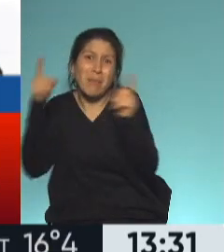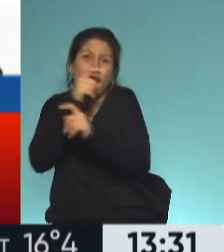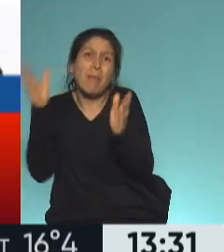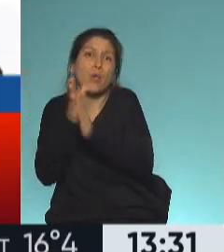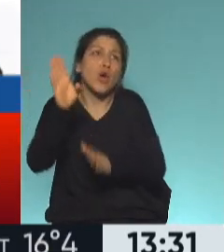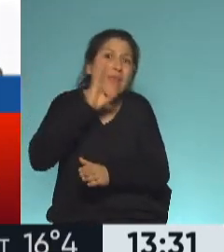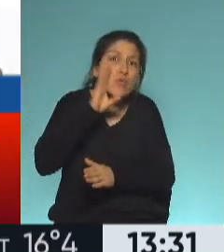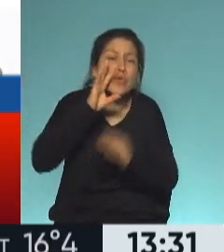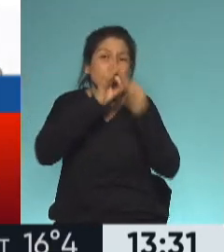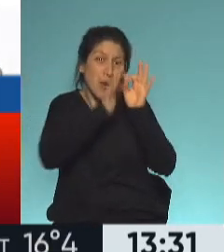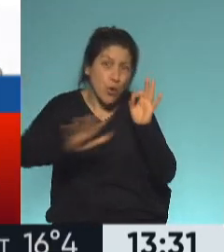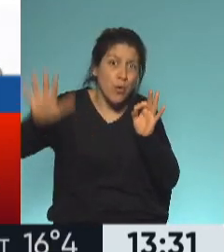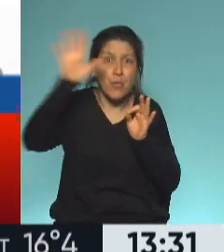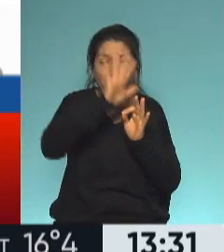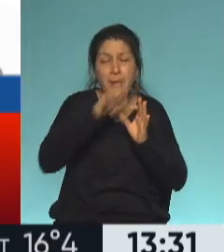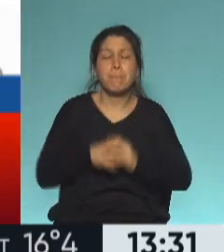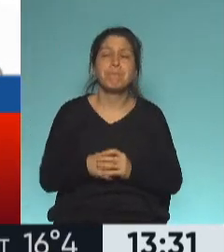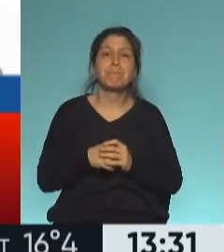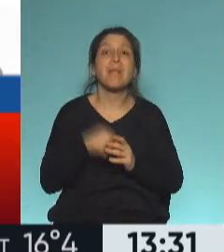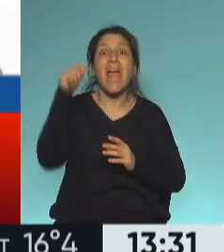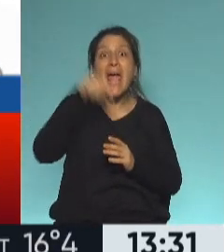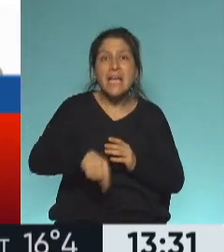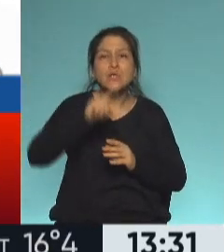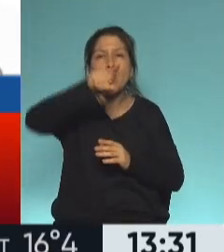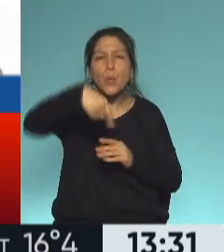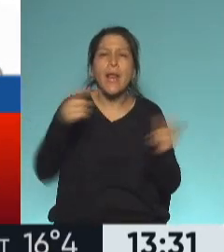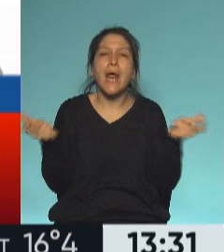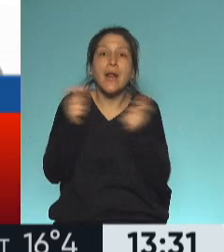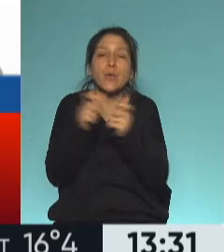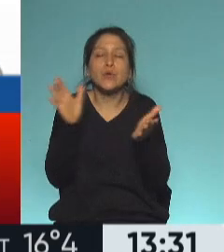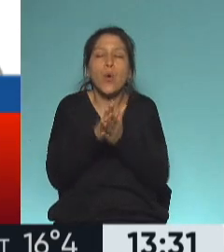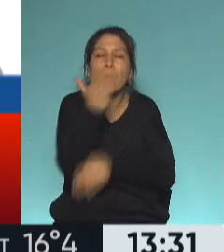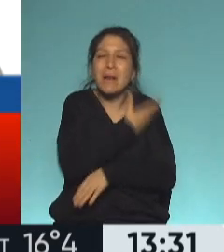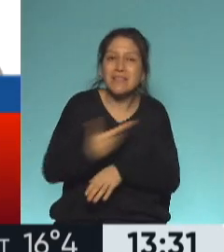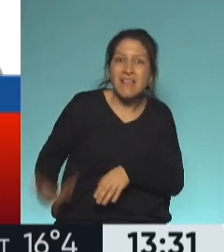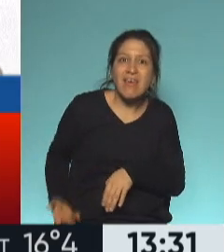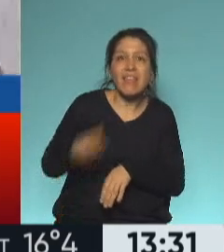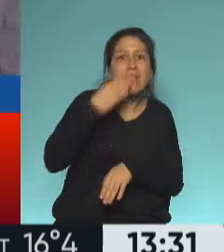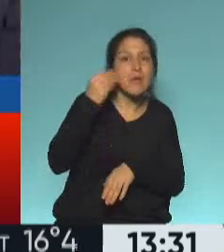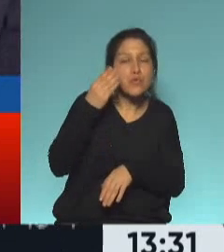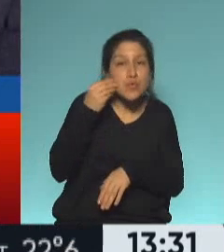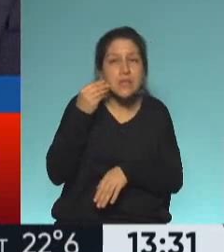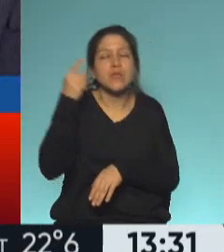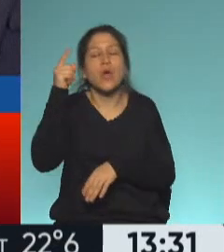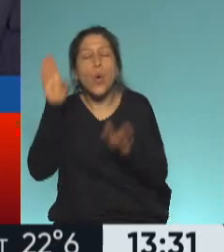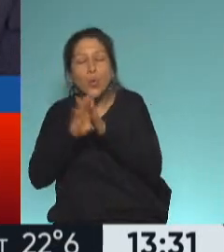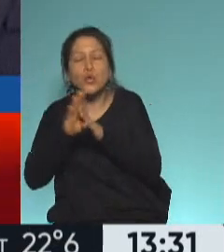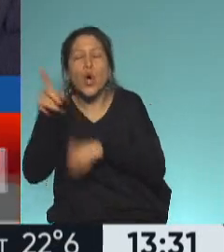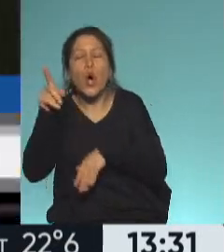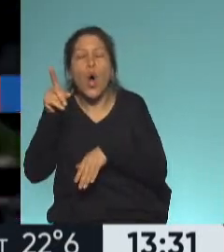Unidos. El tema estará en la agenda de la reunión que Joe Biden y Vladimir Putin mantendrán en junio.